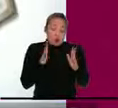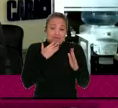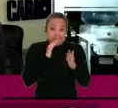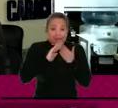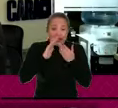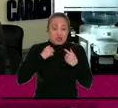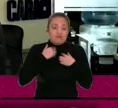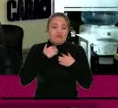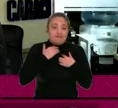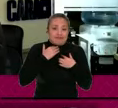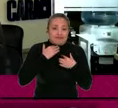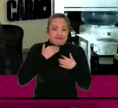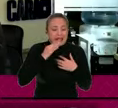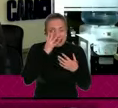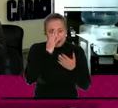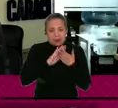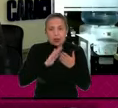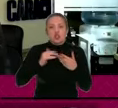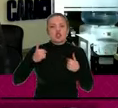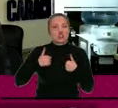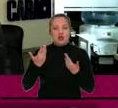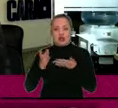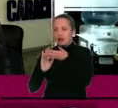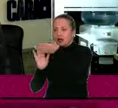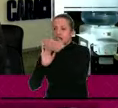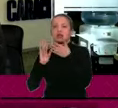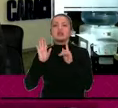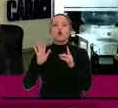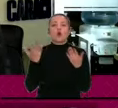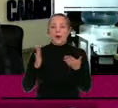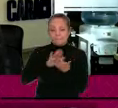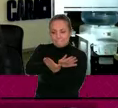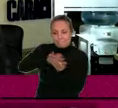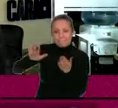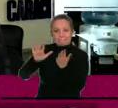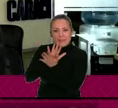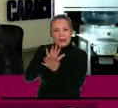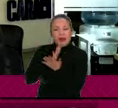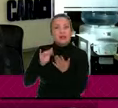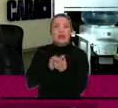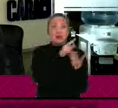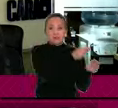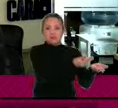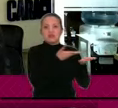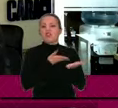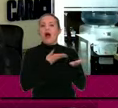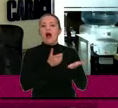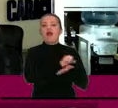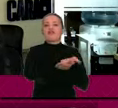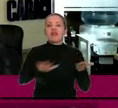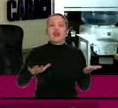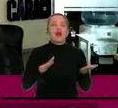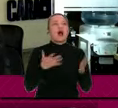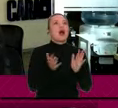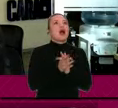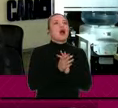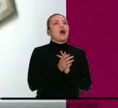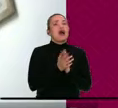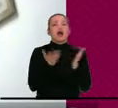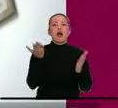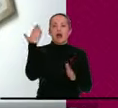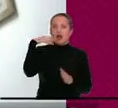voz. Soy restauradora de papel. Él me dio una beca en el